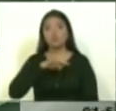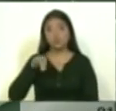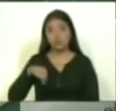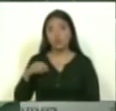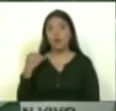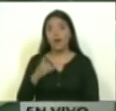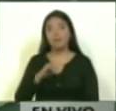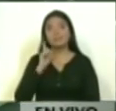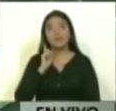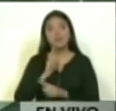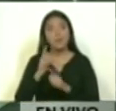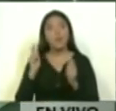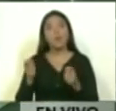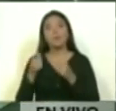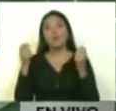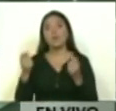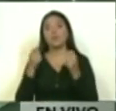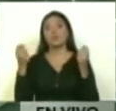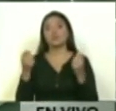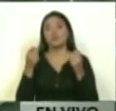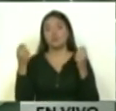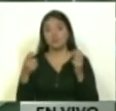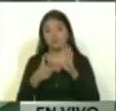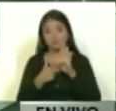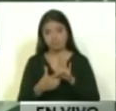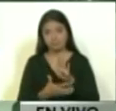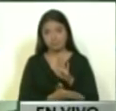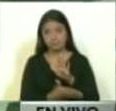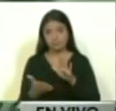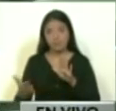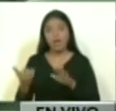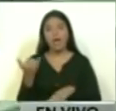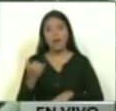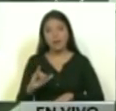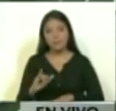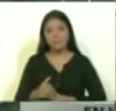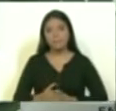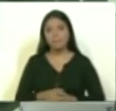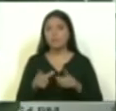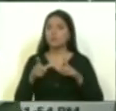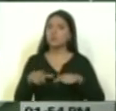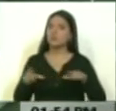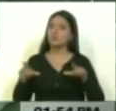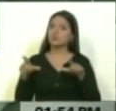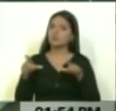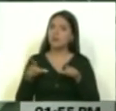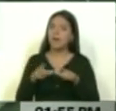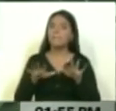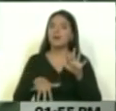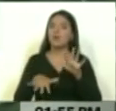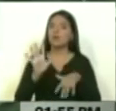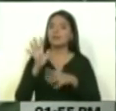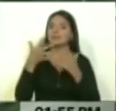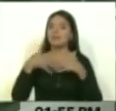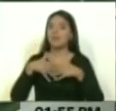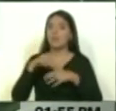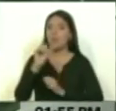que promocionar y posicionar también. Tenemos un espacio para los 15 motores de